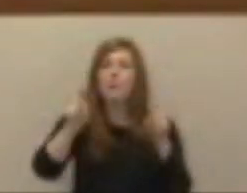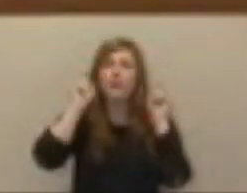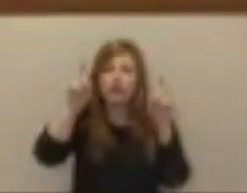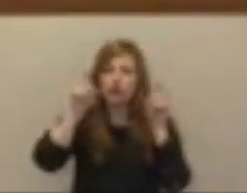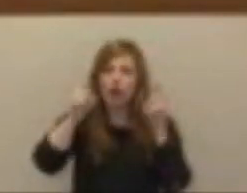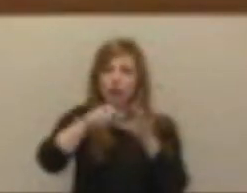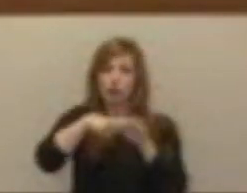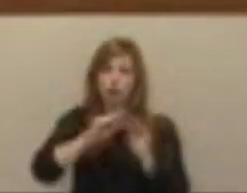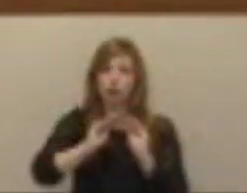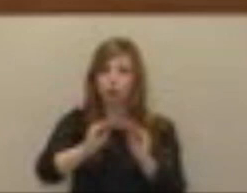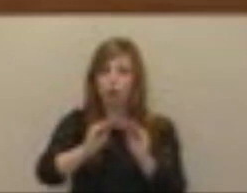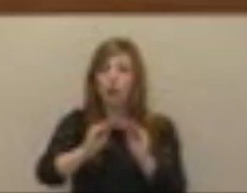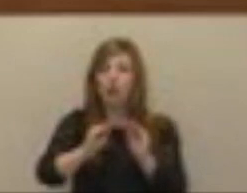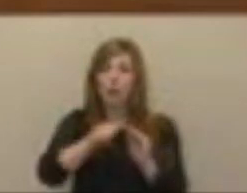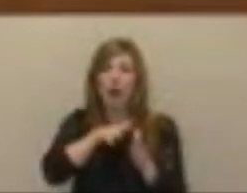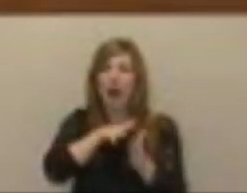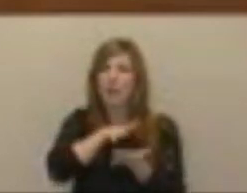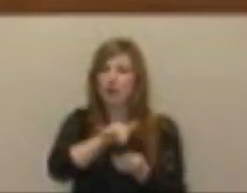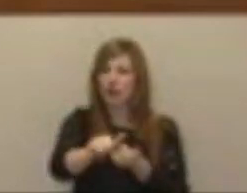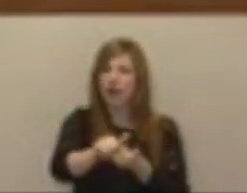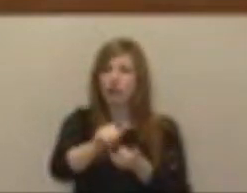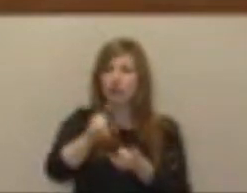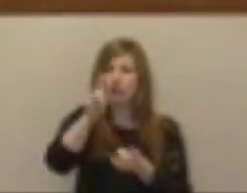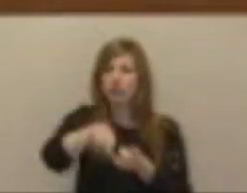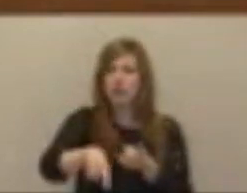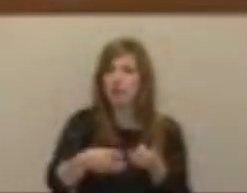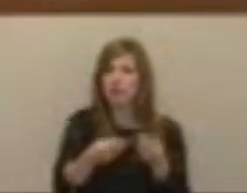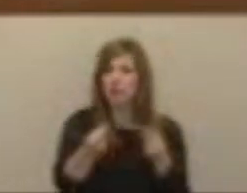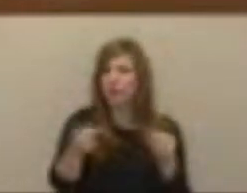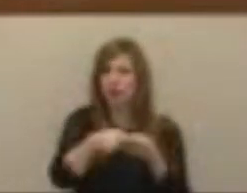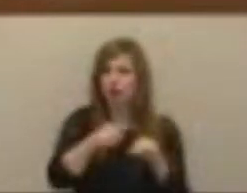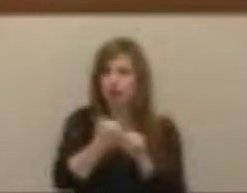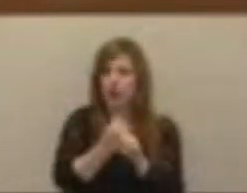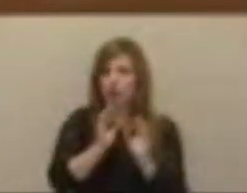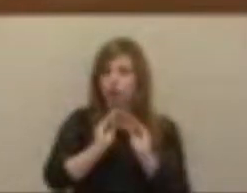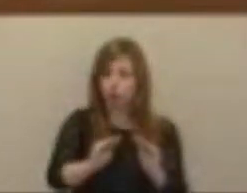vieron amortizados y desaparecieron de las relaciones de puestos de trabajo.